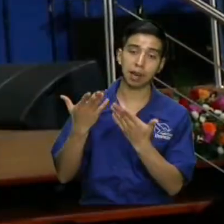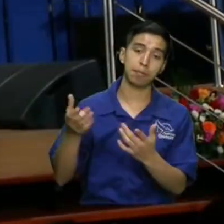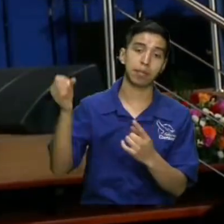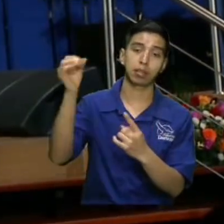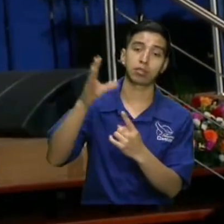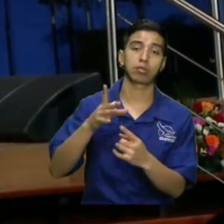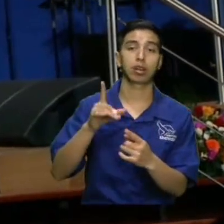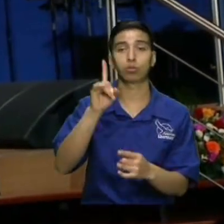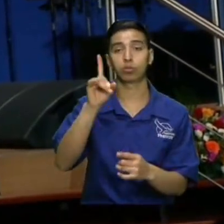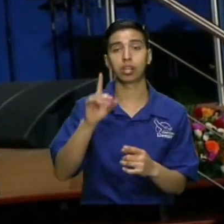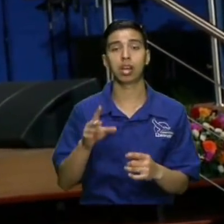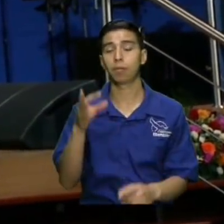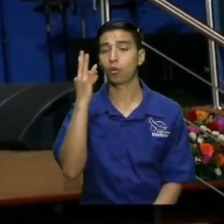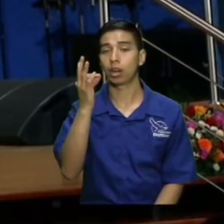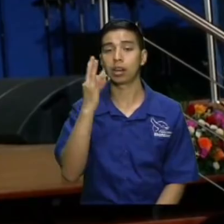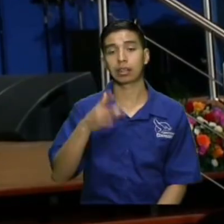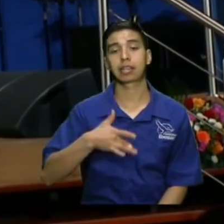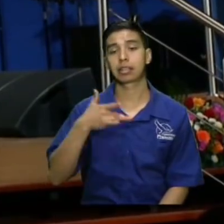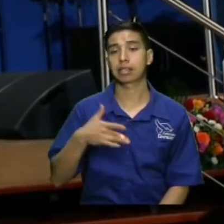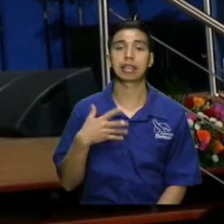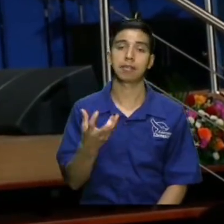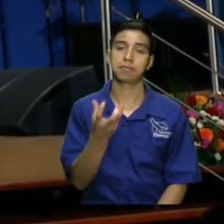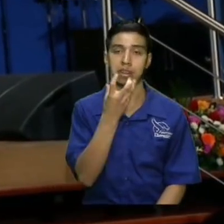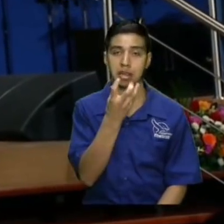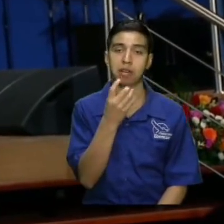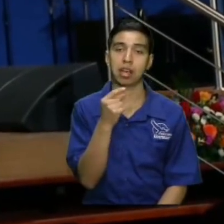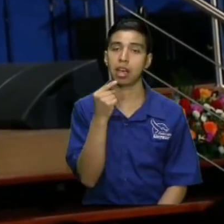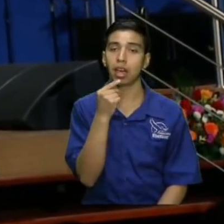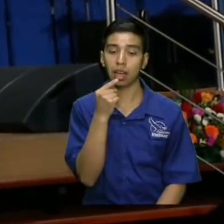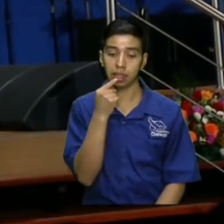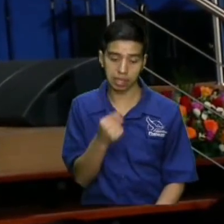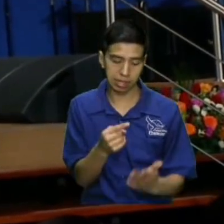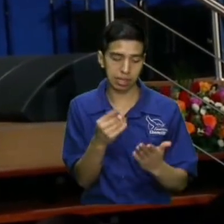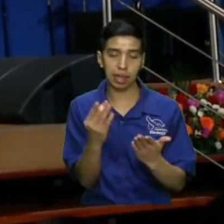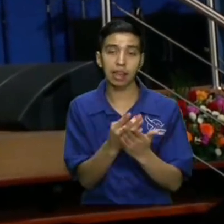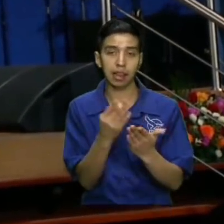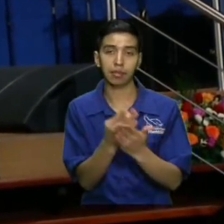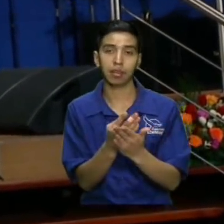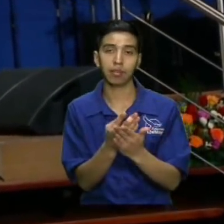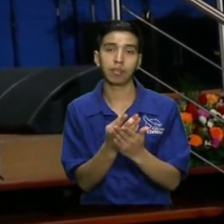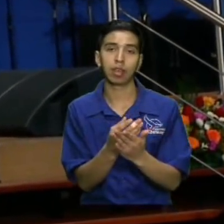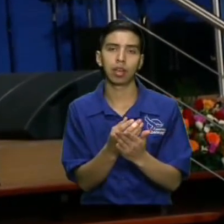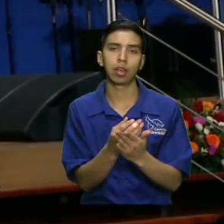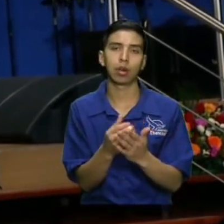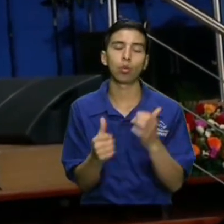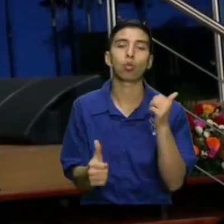Ese es el contexto, eso no me quiero meter en ello. Lo que yo quiero que saquemos acá es cuál es el derecho.